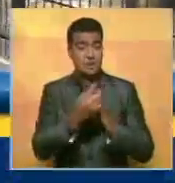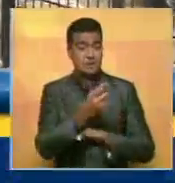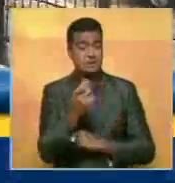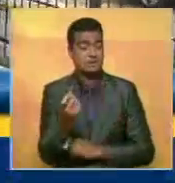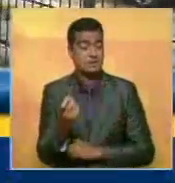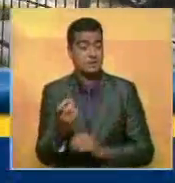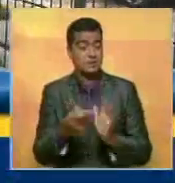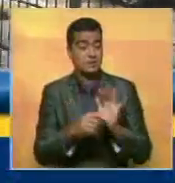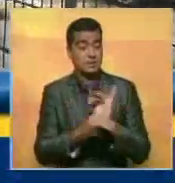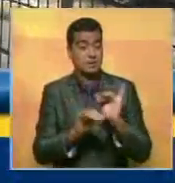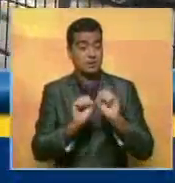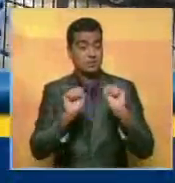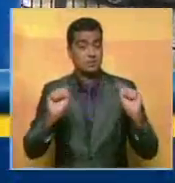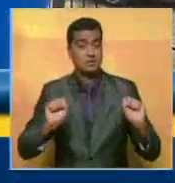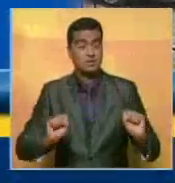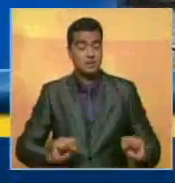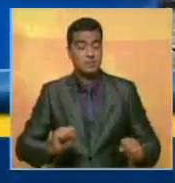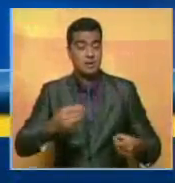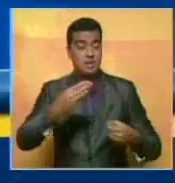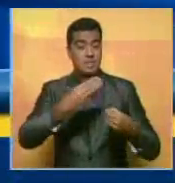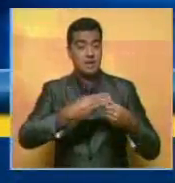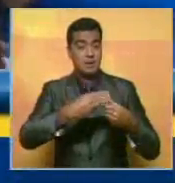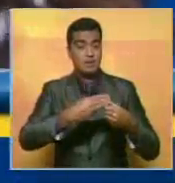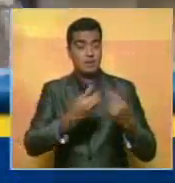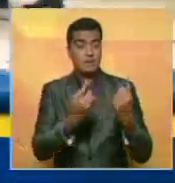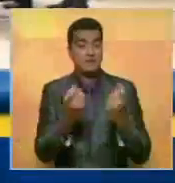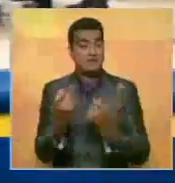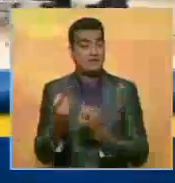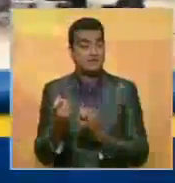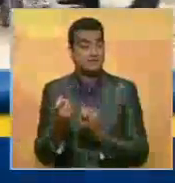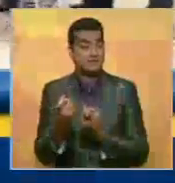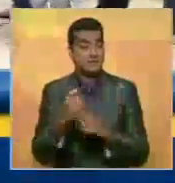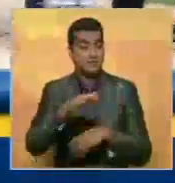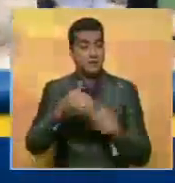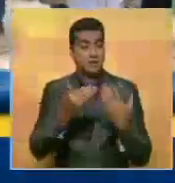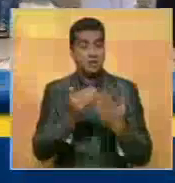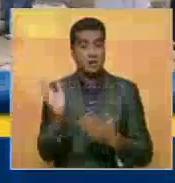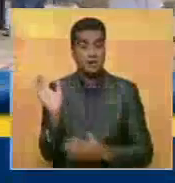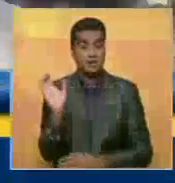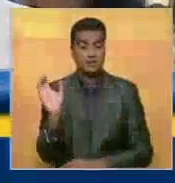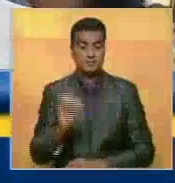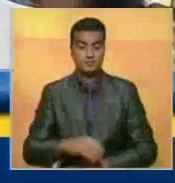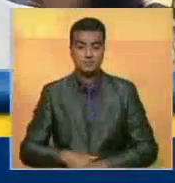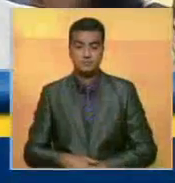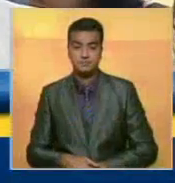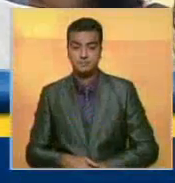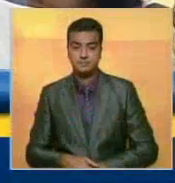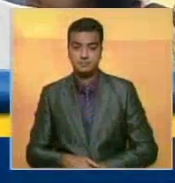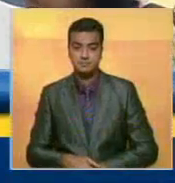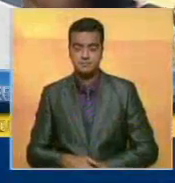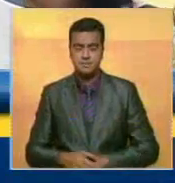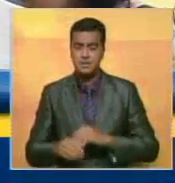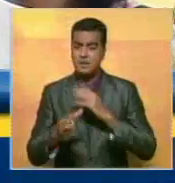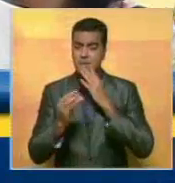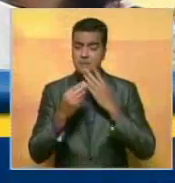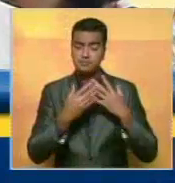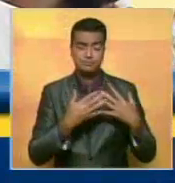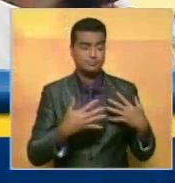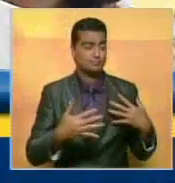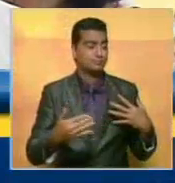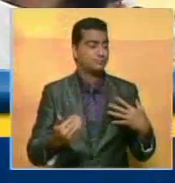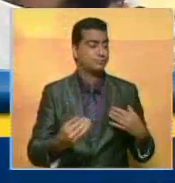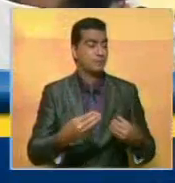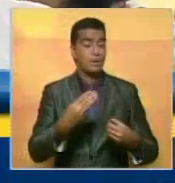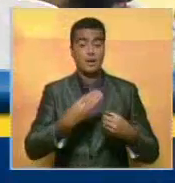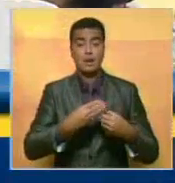necesario culminar los sistemas de acueducto que están pendientes para el área metropolitana de Caracas. Hablábamos del atraso que hay con el embalse